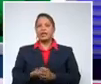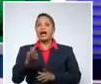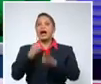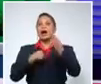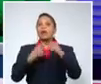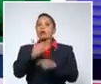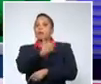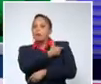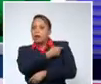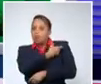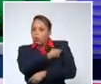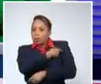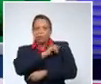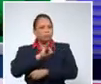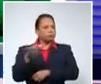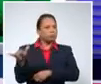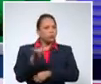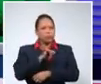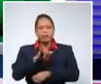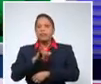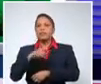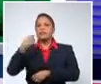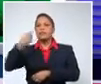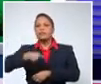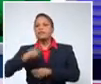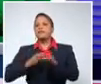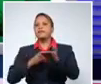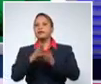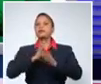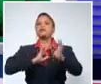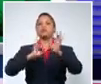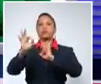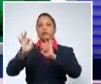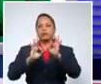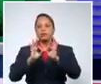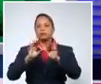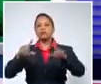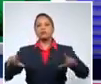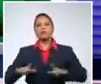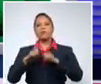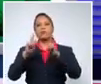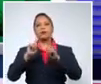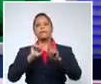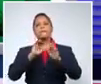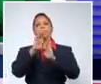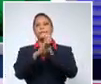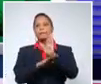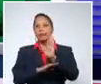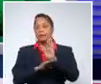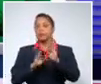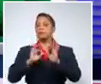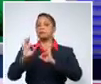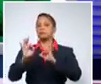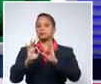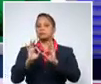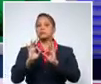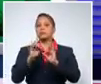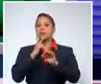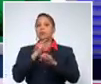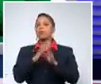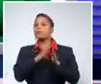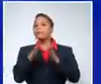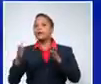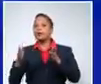tiene que seguir con unas medidas de protección o con las medidas de protección durante un buen periodo de tiempo.